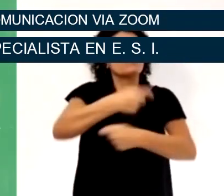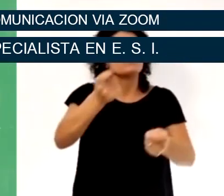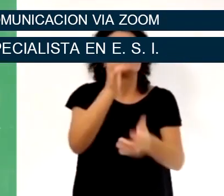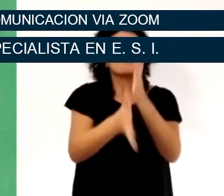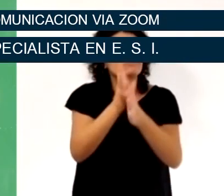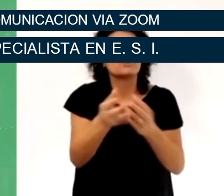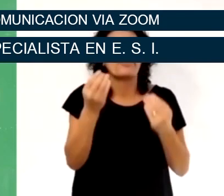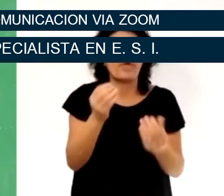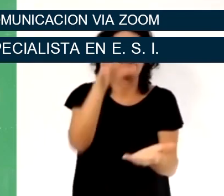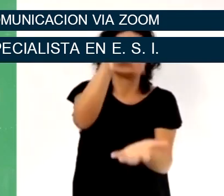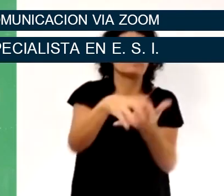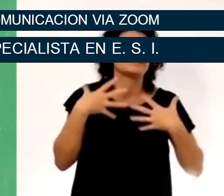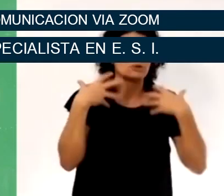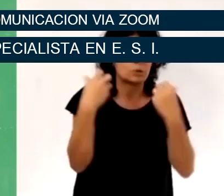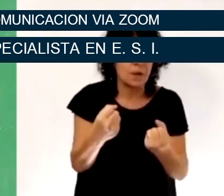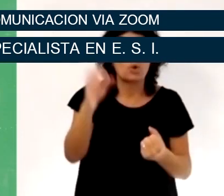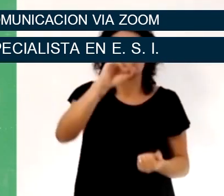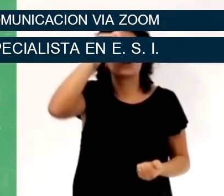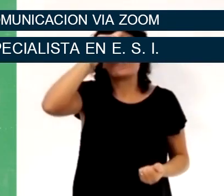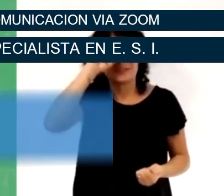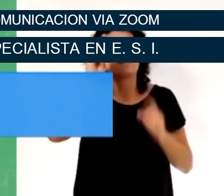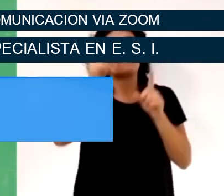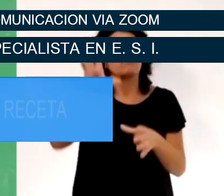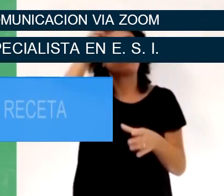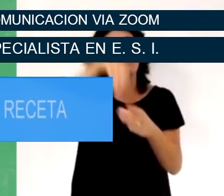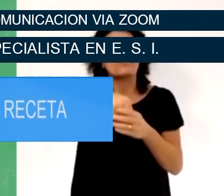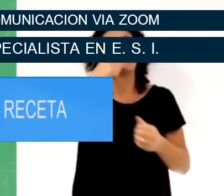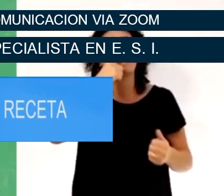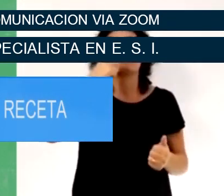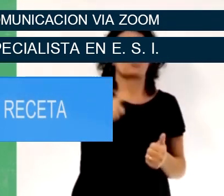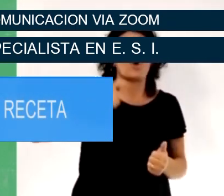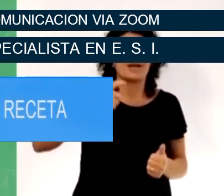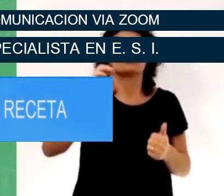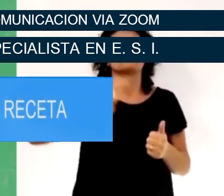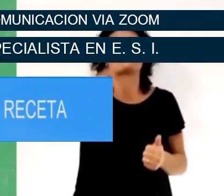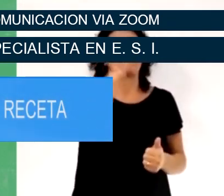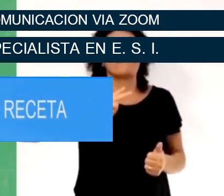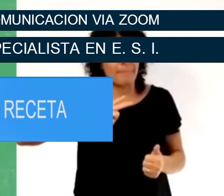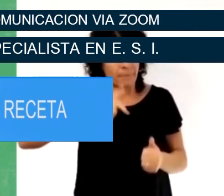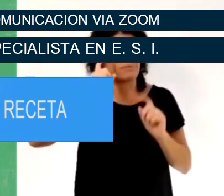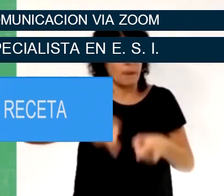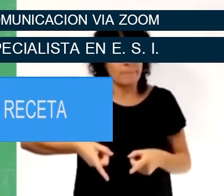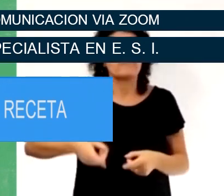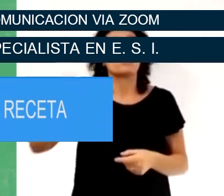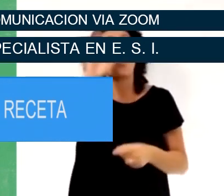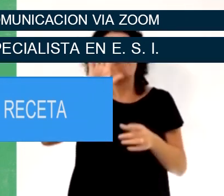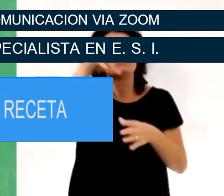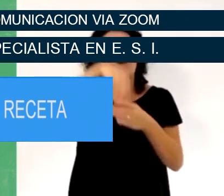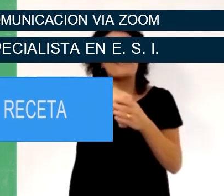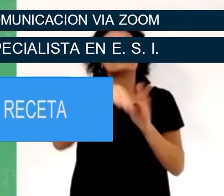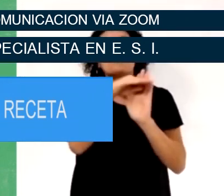fallado lo más cercano al evento mientras sea antes de las doce horas tiene una efectividad del